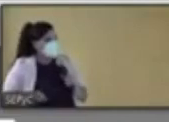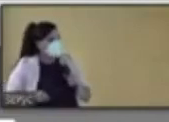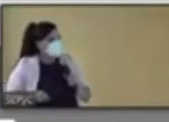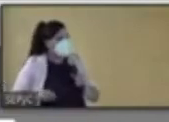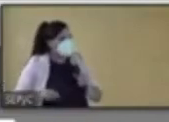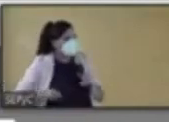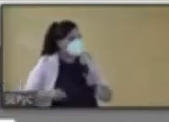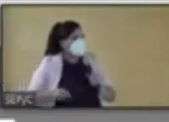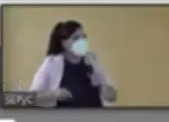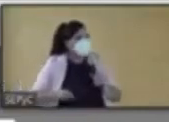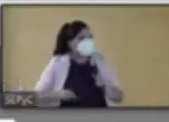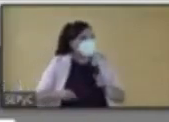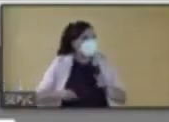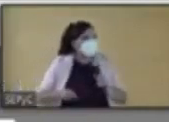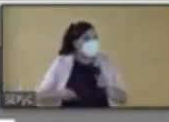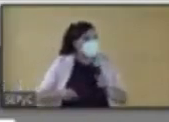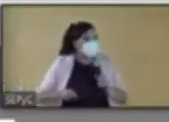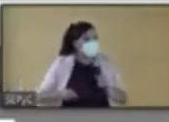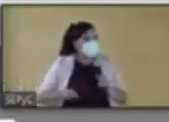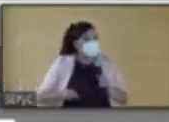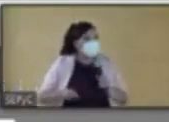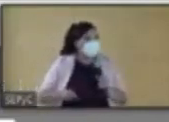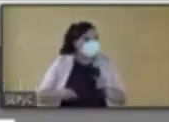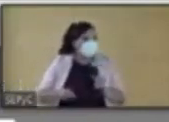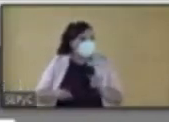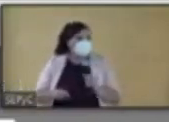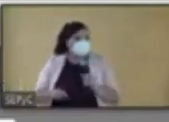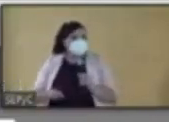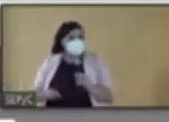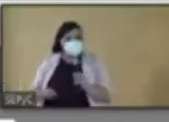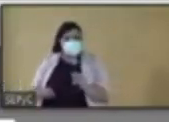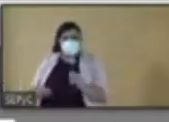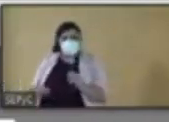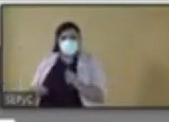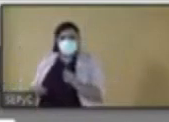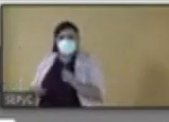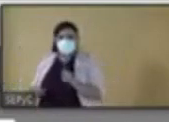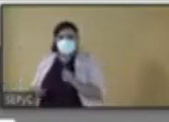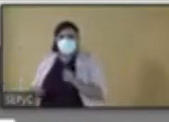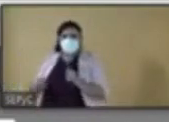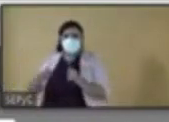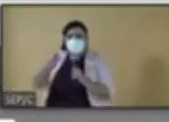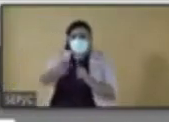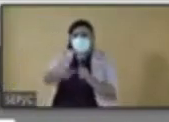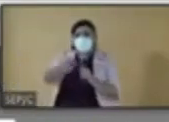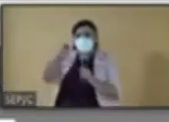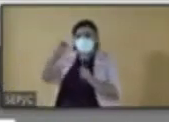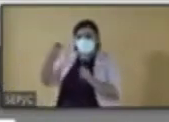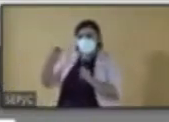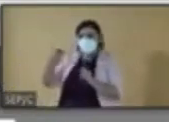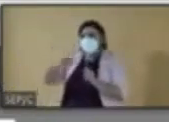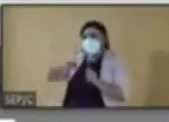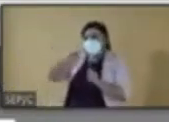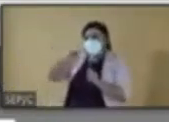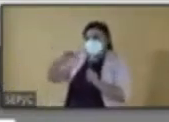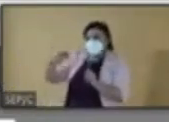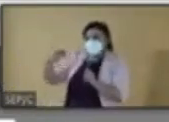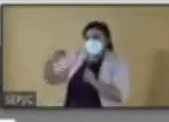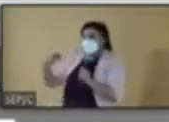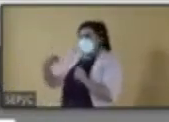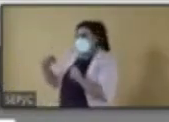de crédito, la fecha de adquisición podemos poner la del 31 de diciembre del 2019 para de ahí partir a